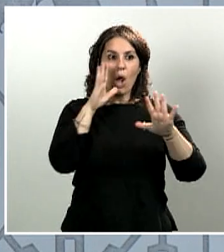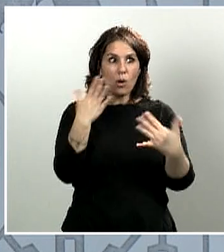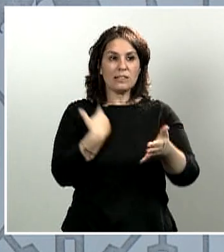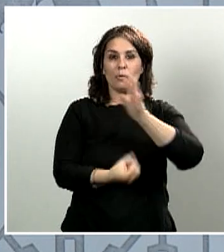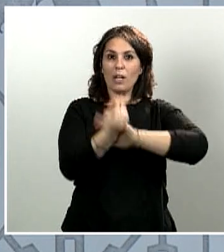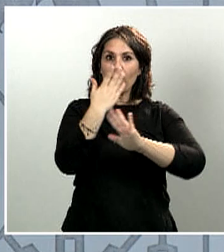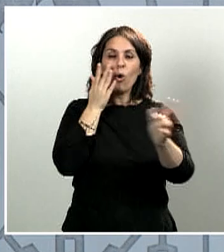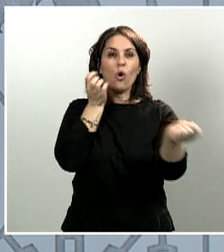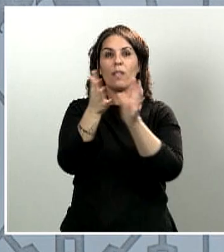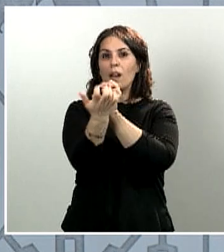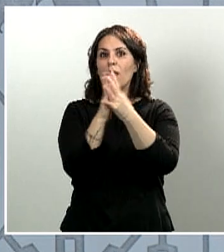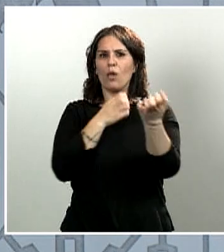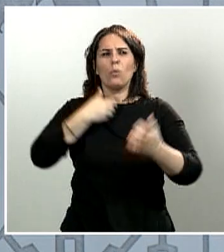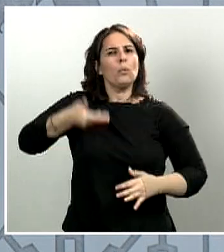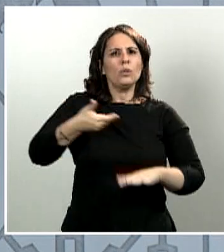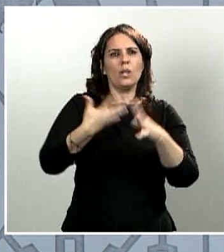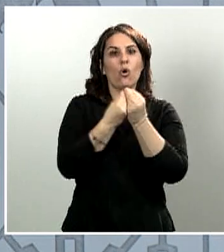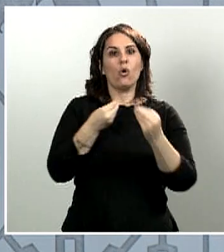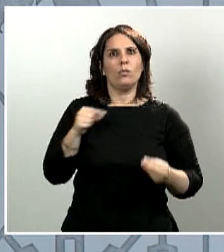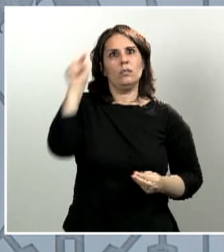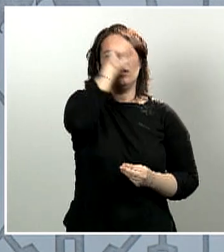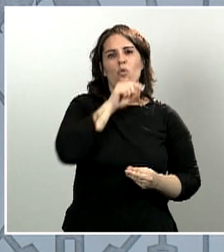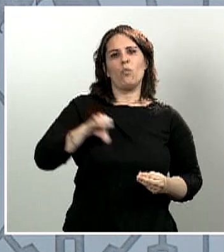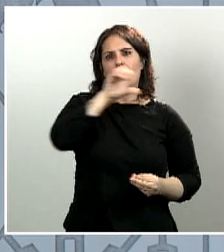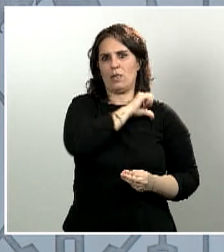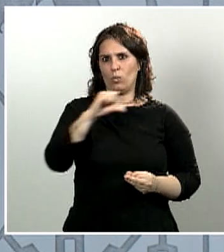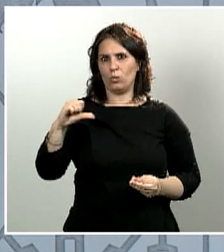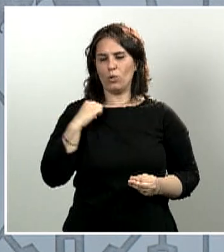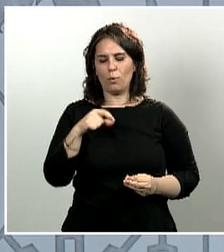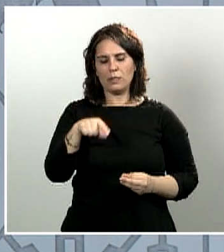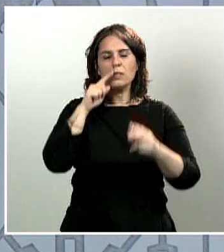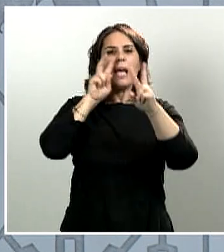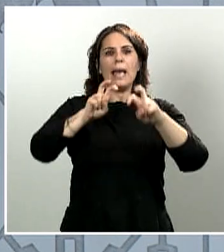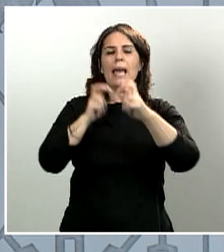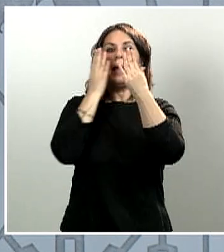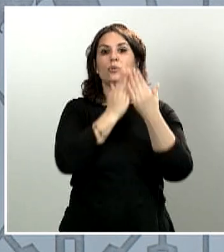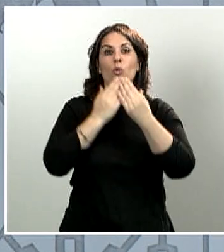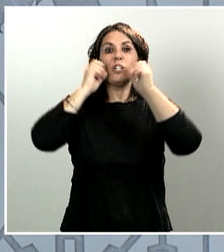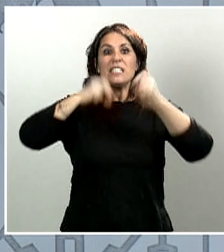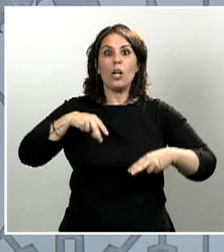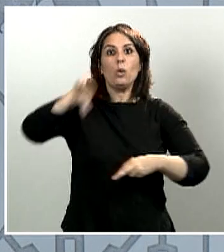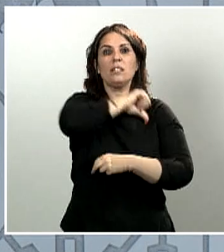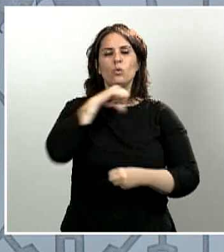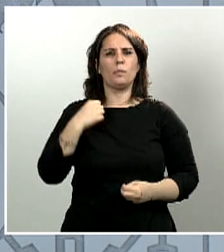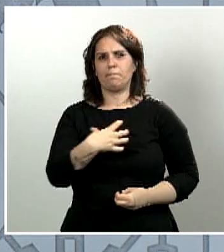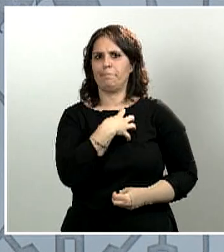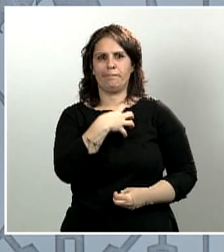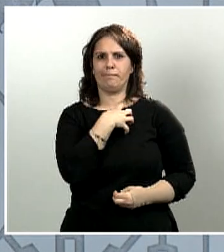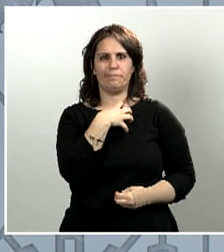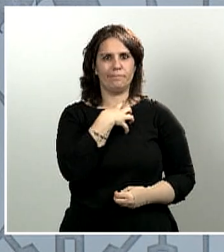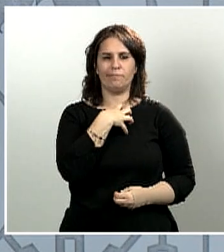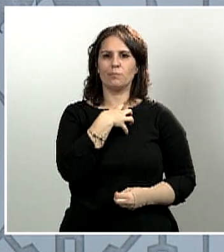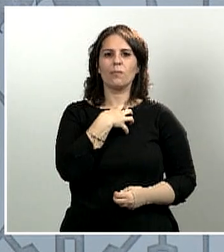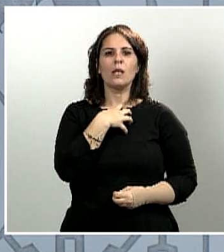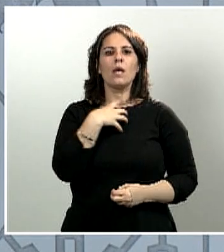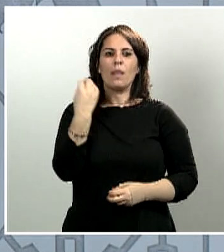con las comunidades autónomas. Obviamente, este estudio no se puede hacer sin ellas. Ha habido que establecer unos mecanismos de coordinación adecuados